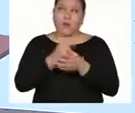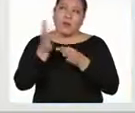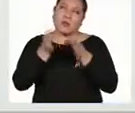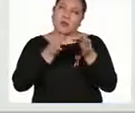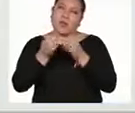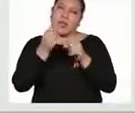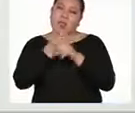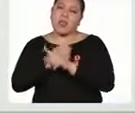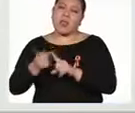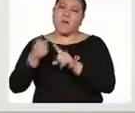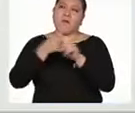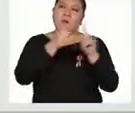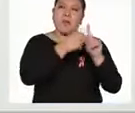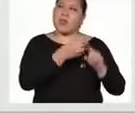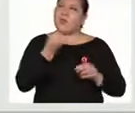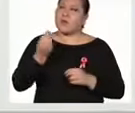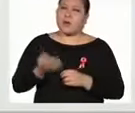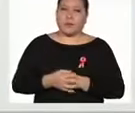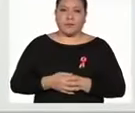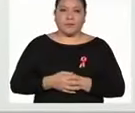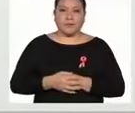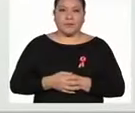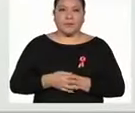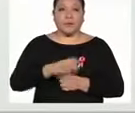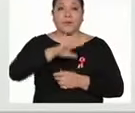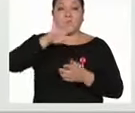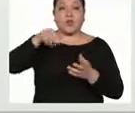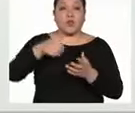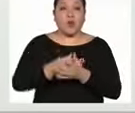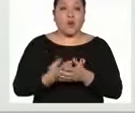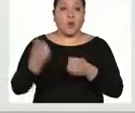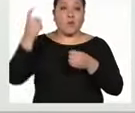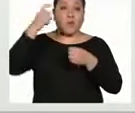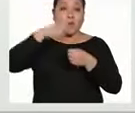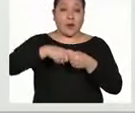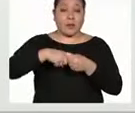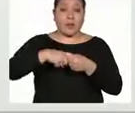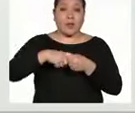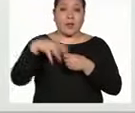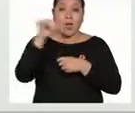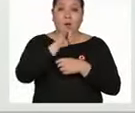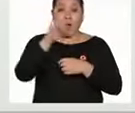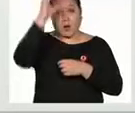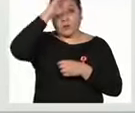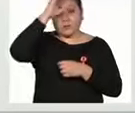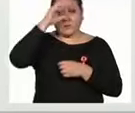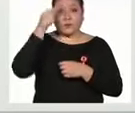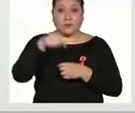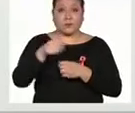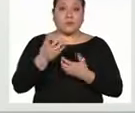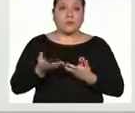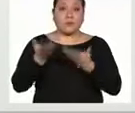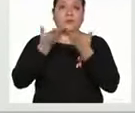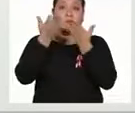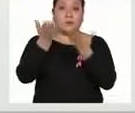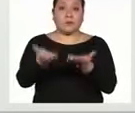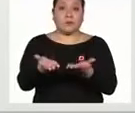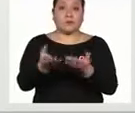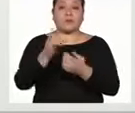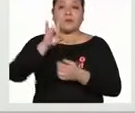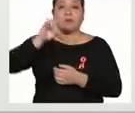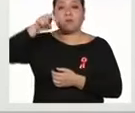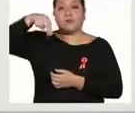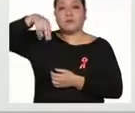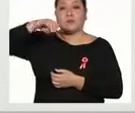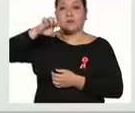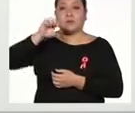la diferencia? Mira, Yanira, todo forma parte del mismo concepto. Este nos lo da claramente la